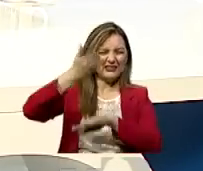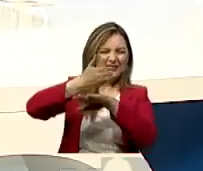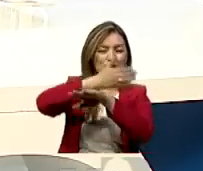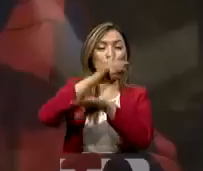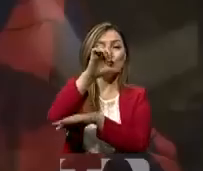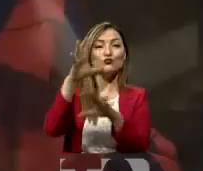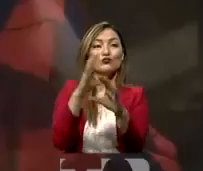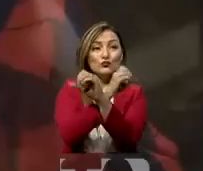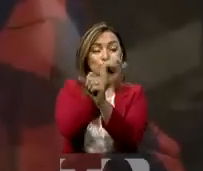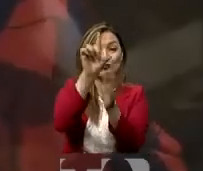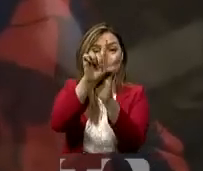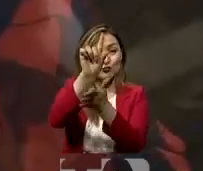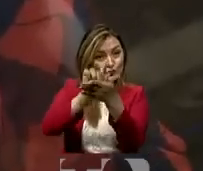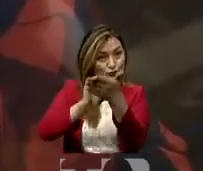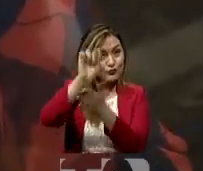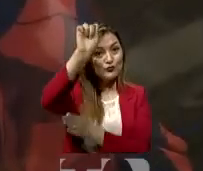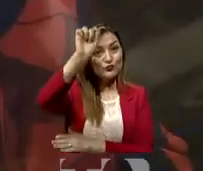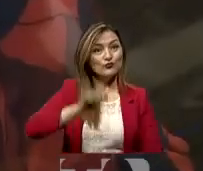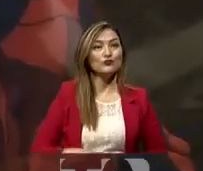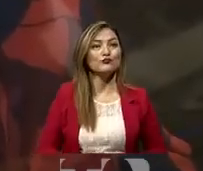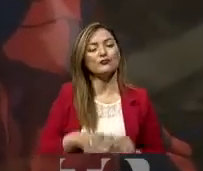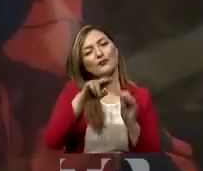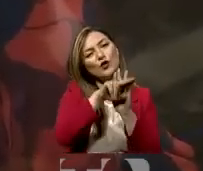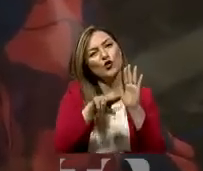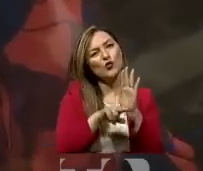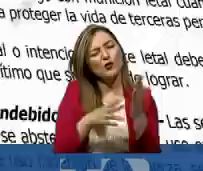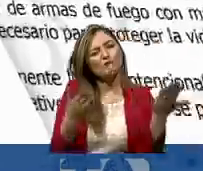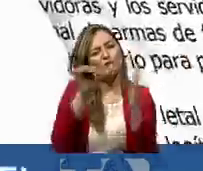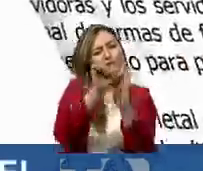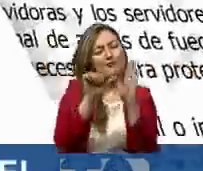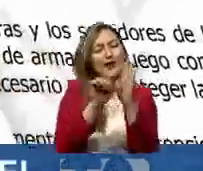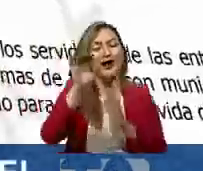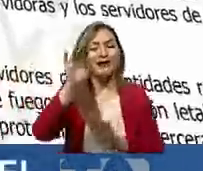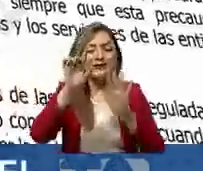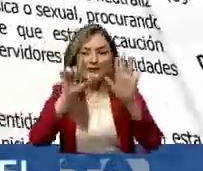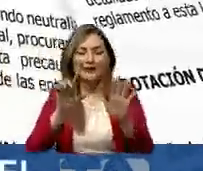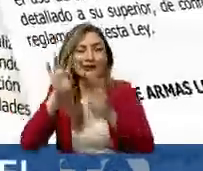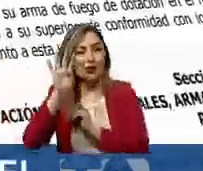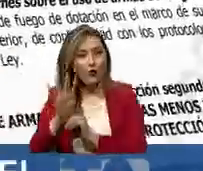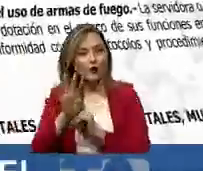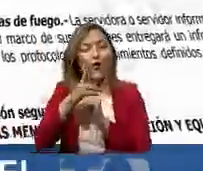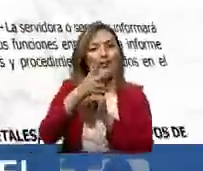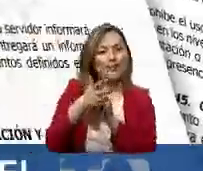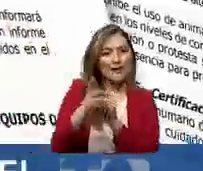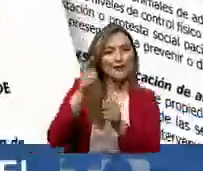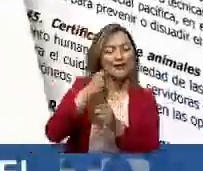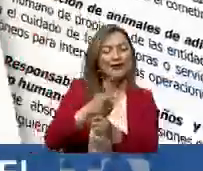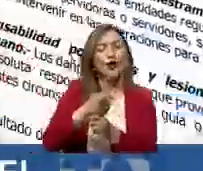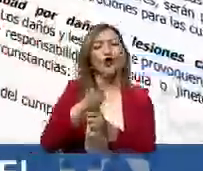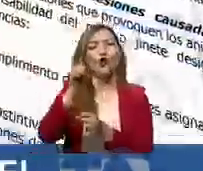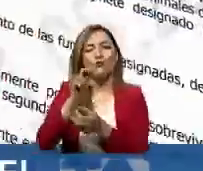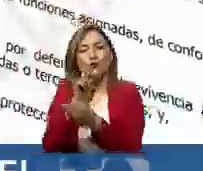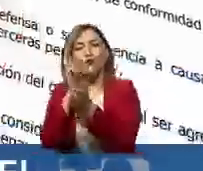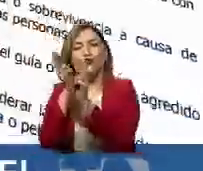Nacional. La norma, que contiene 74 artículos, 13 derogatorias y una reformatoria al Código Orgánico Integral